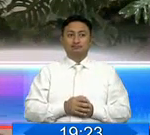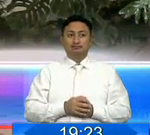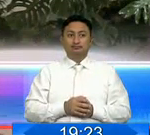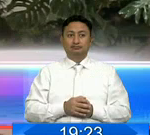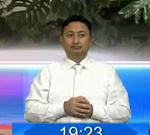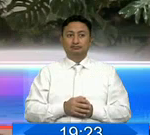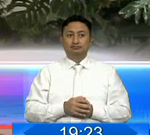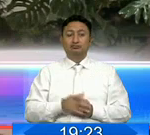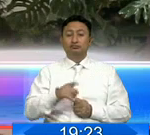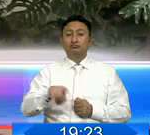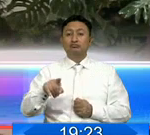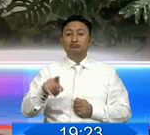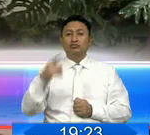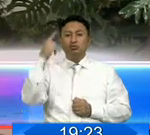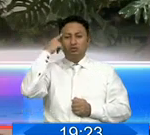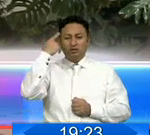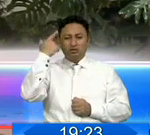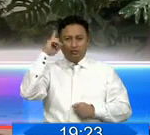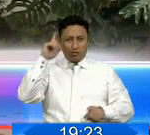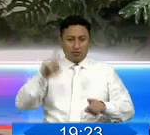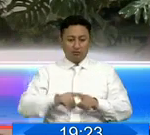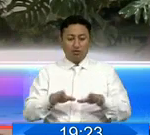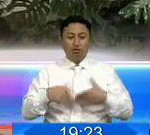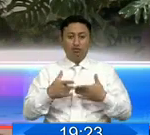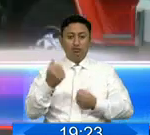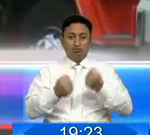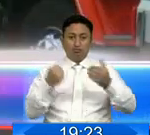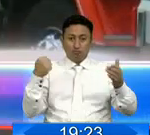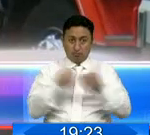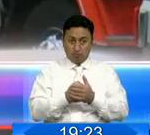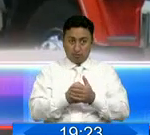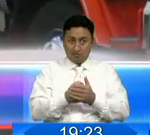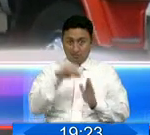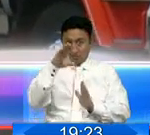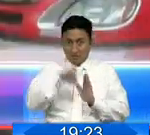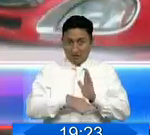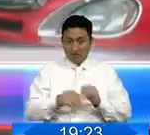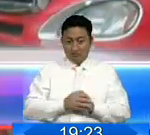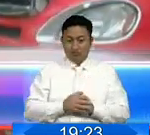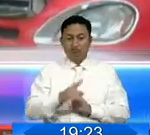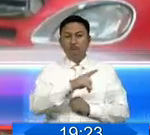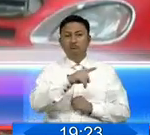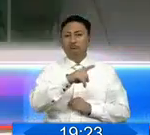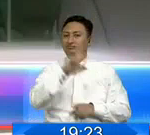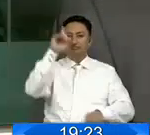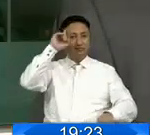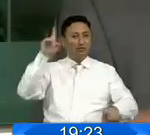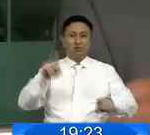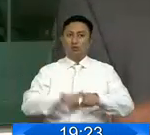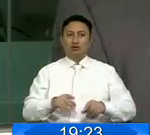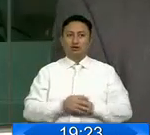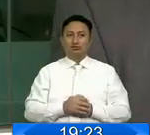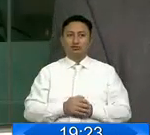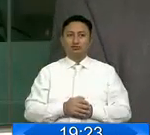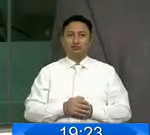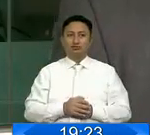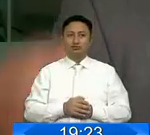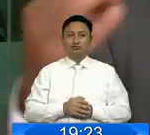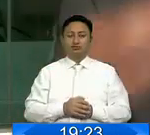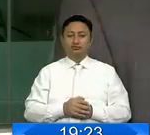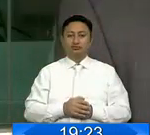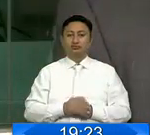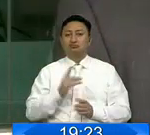crean convenientes con el fin de reducir los accidentes de tránsito. Los transportistas no están de acuerdo. No está bien